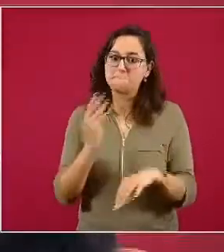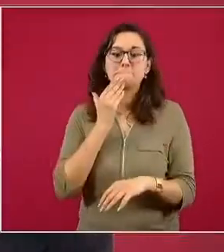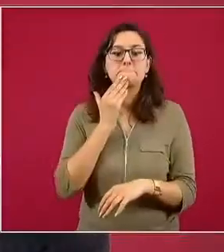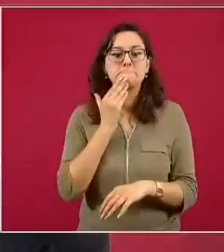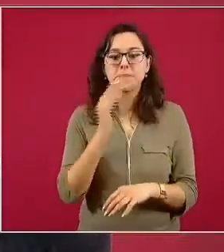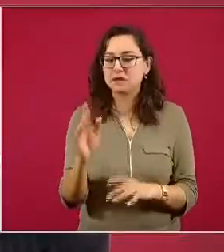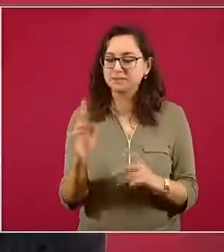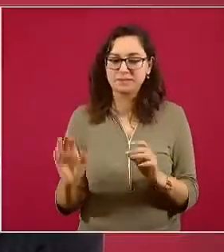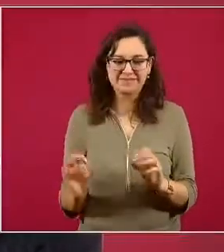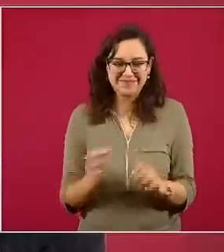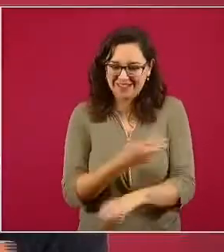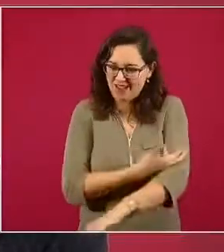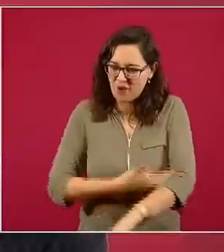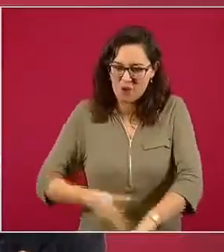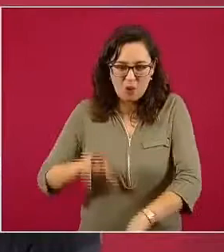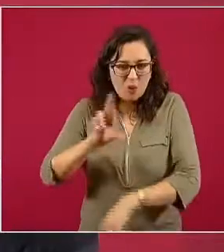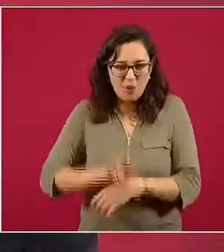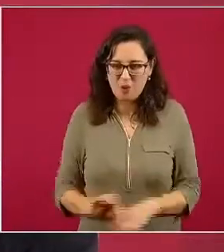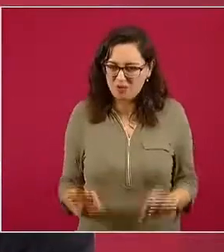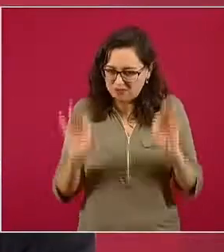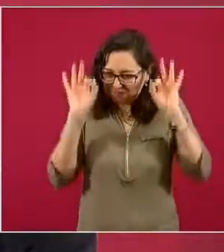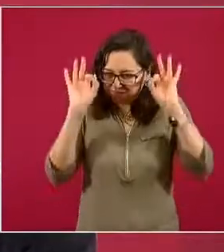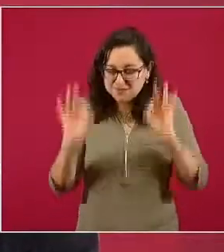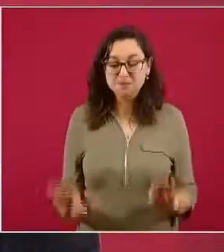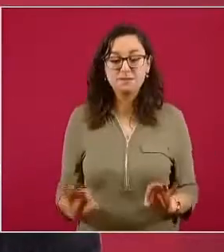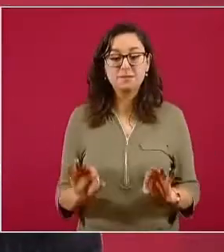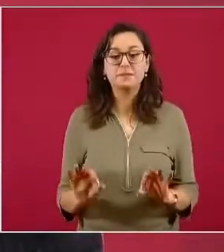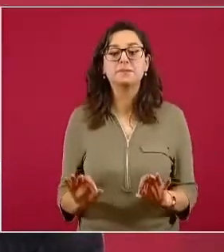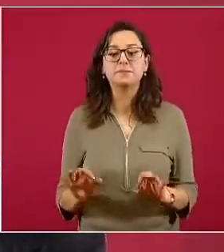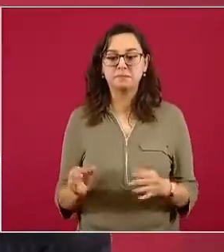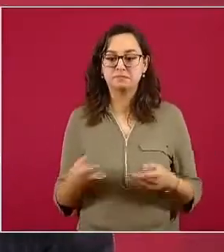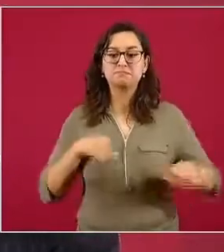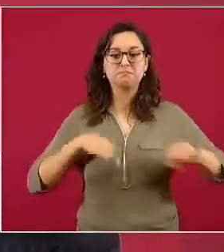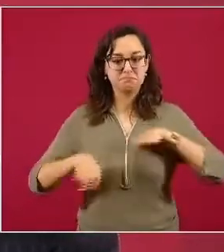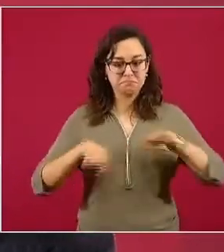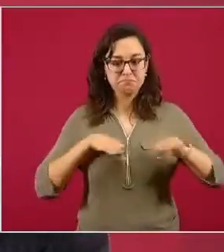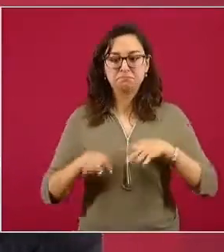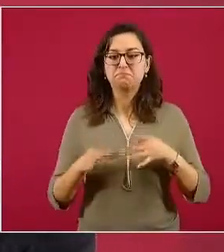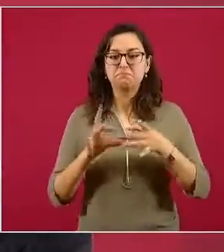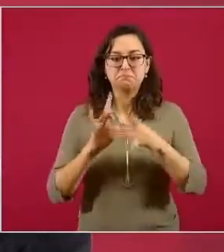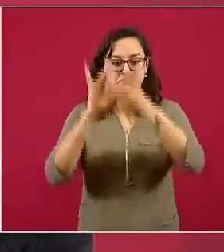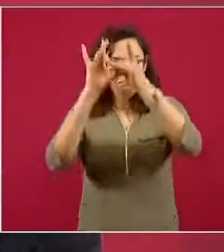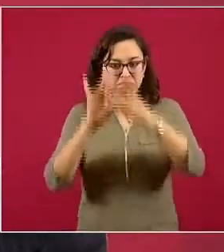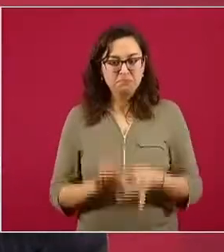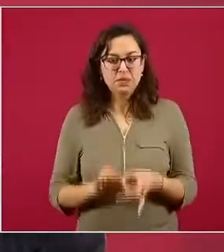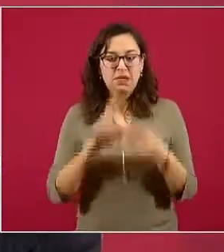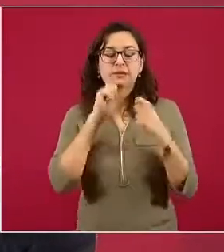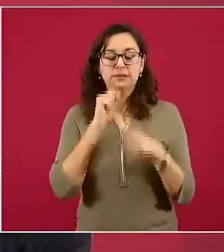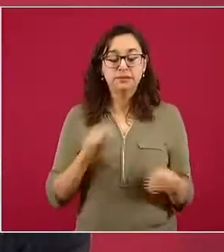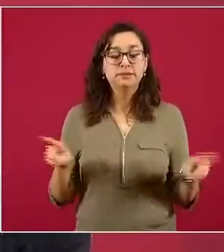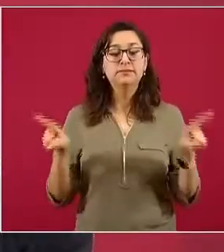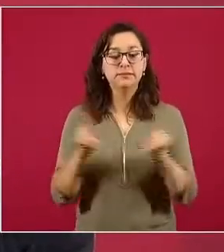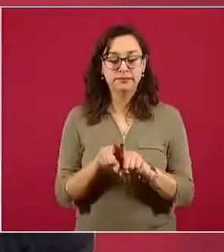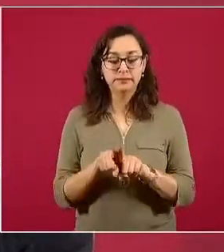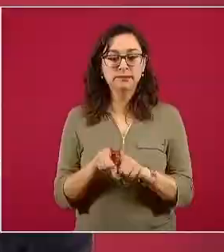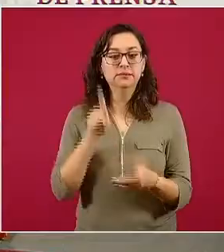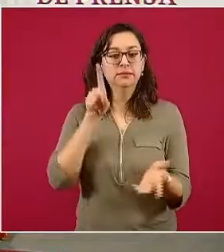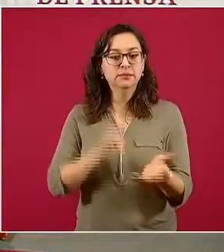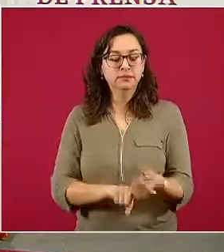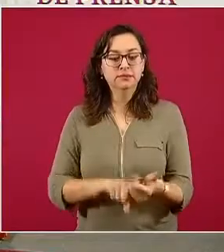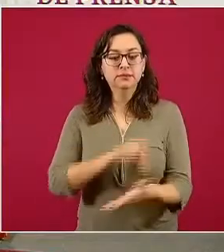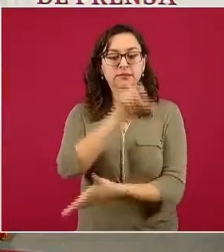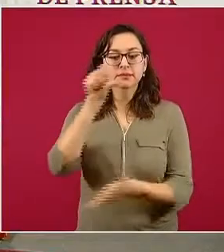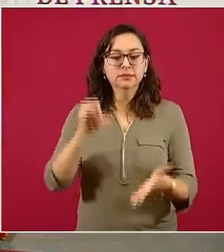están perfectamente coordinadas, están trabajando armónicamente. También la persona que está encargada del Centro de